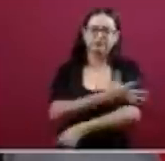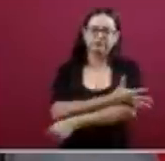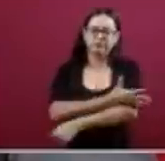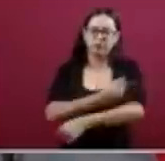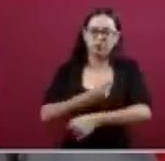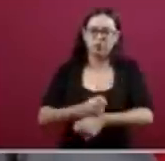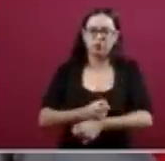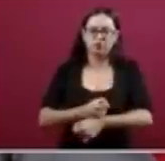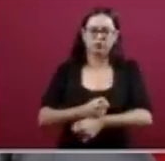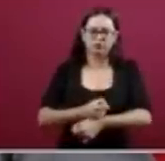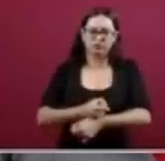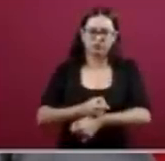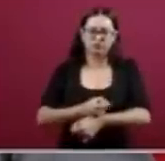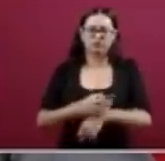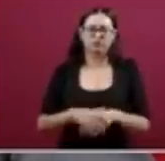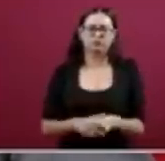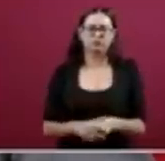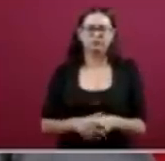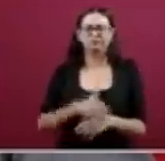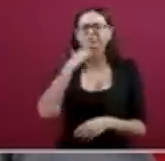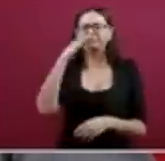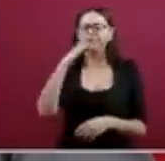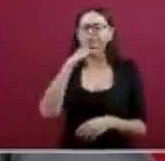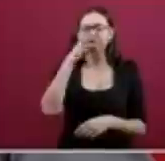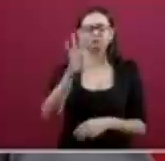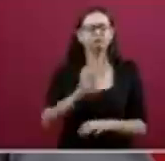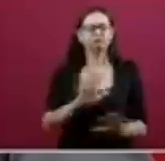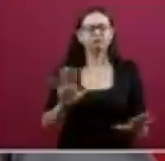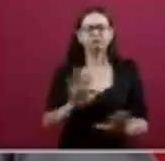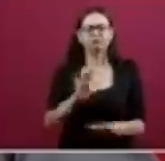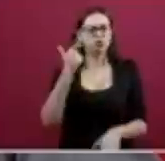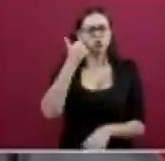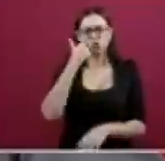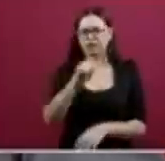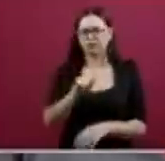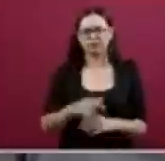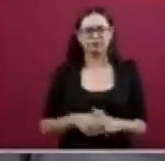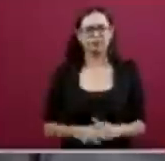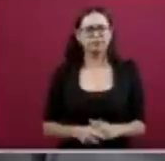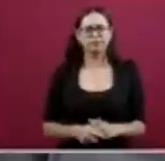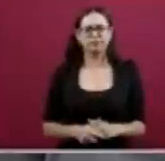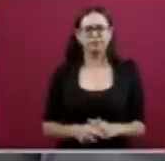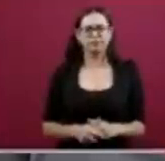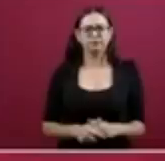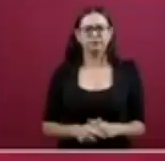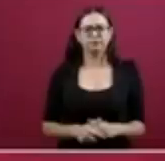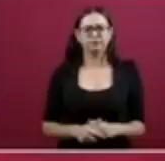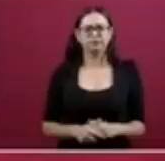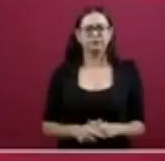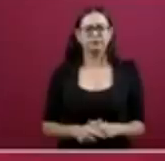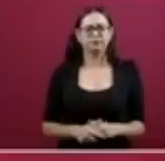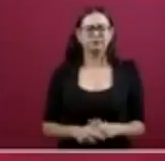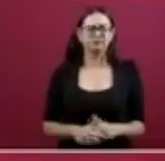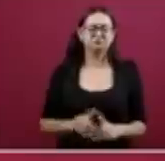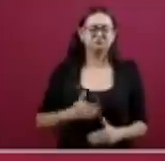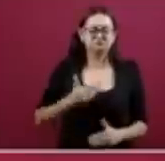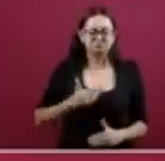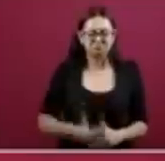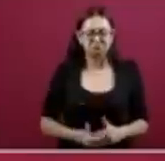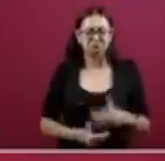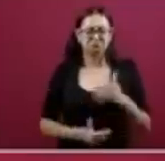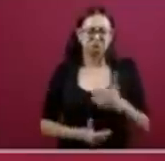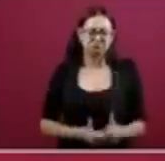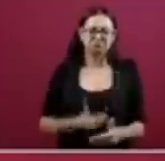No queremos corrupción en el gobierno. Y es un proceso